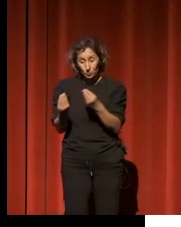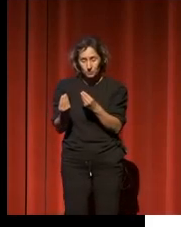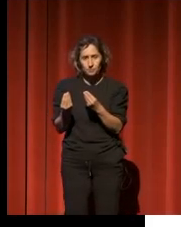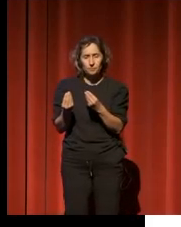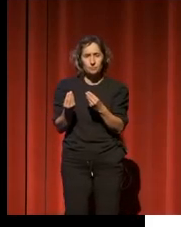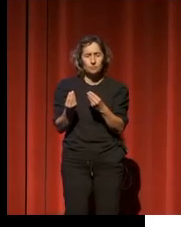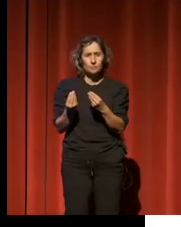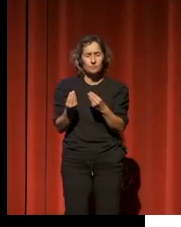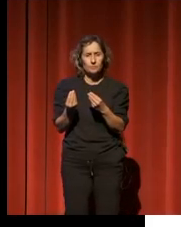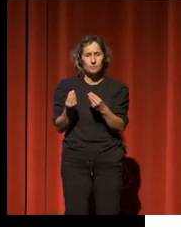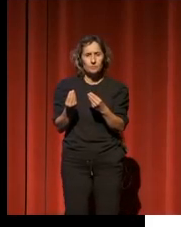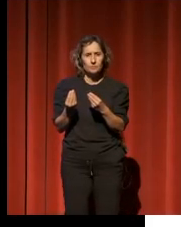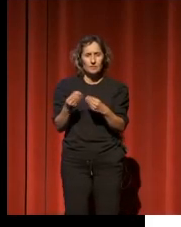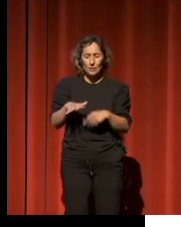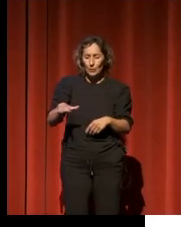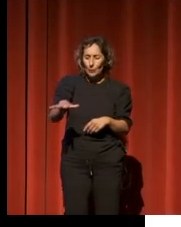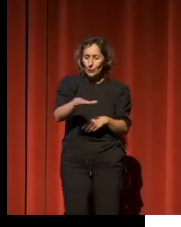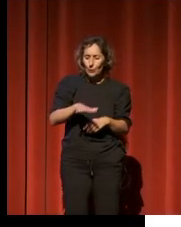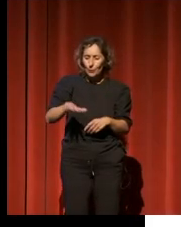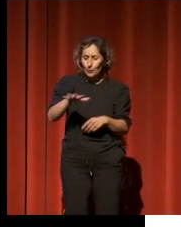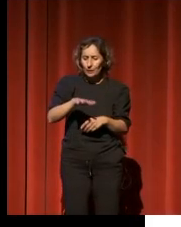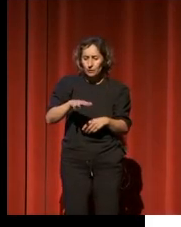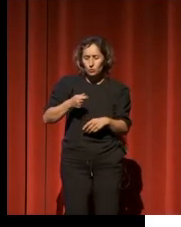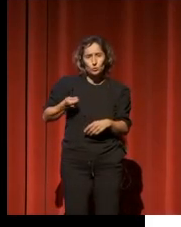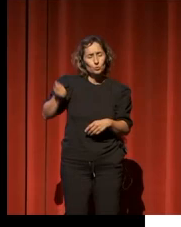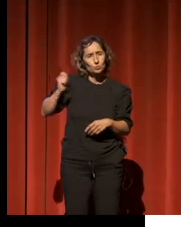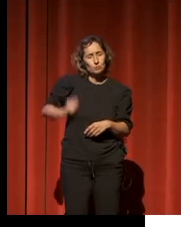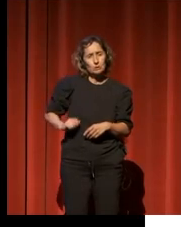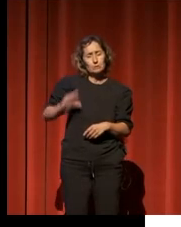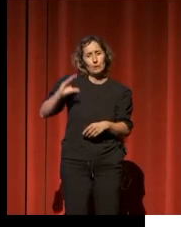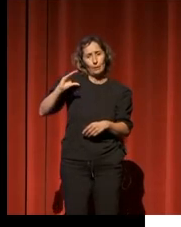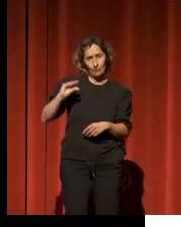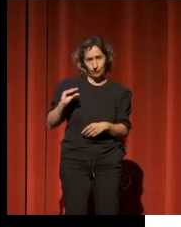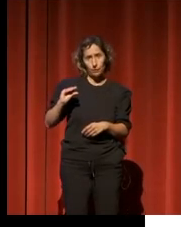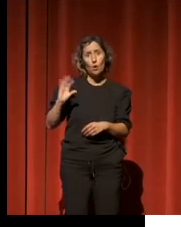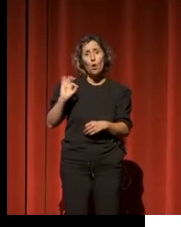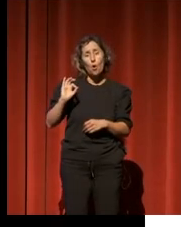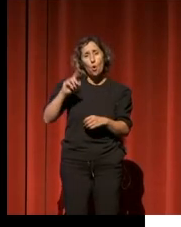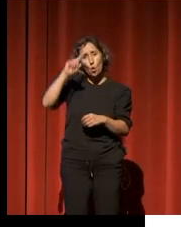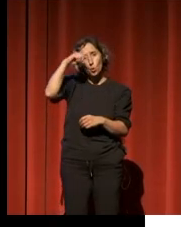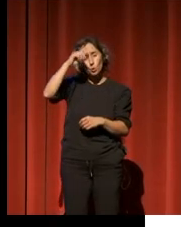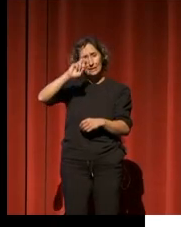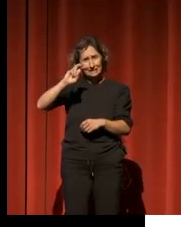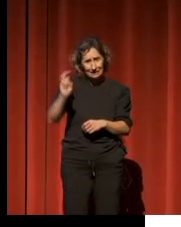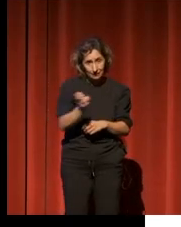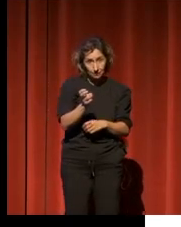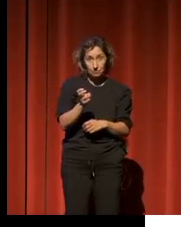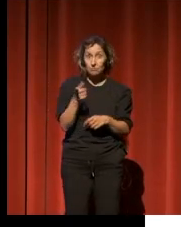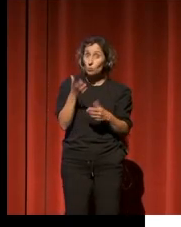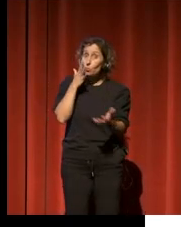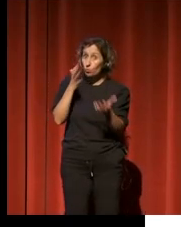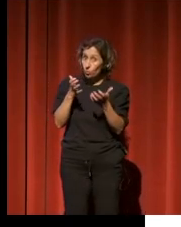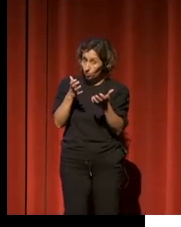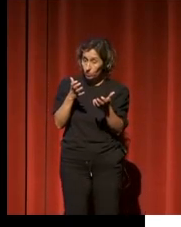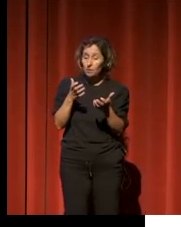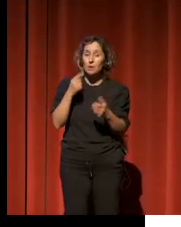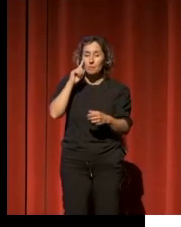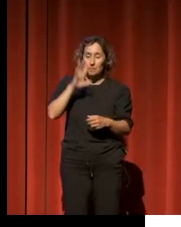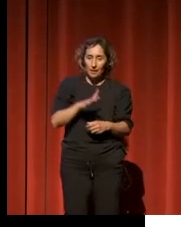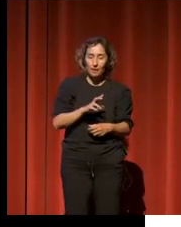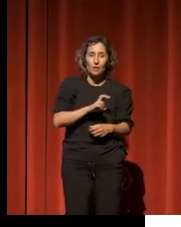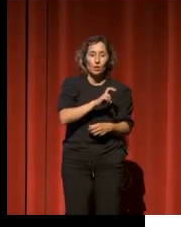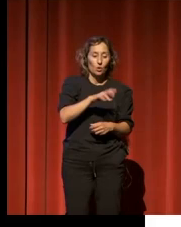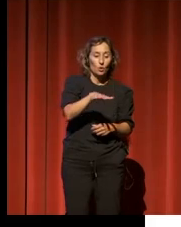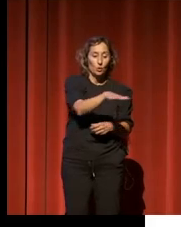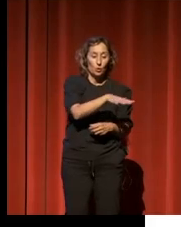barrios pluriculturales de renta baja vale eh Lo subrayo eh nos parece una diferencia respecto a lo que